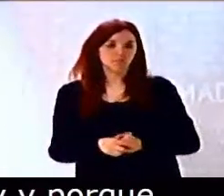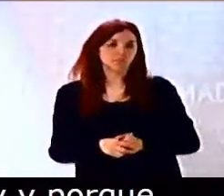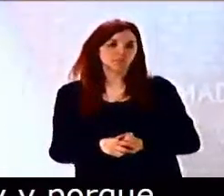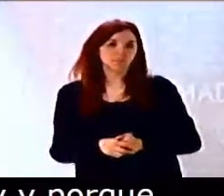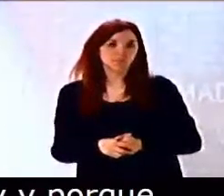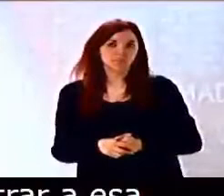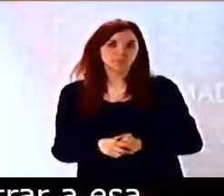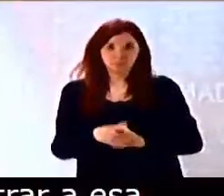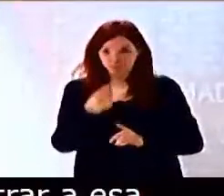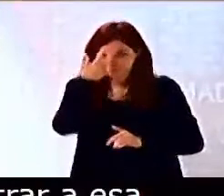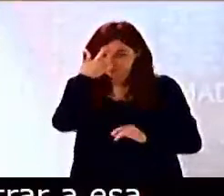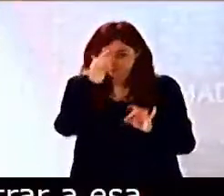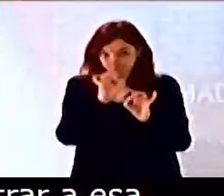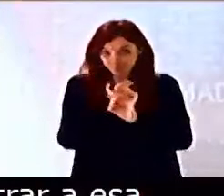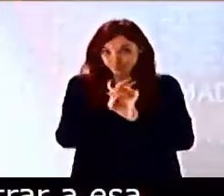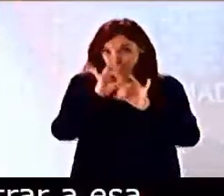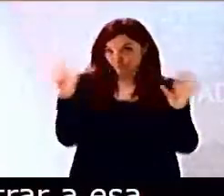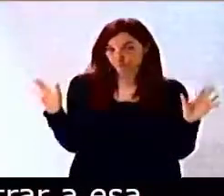Esto quiero que quede claro.